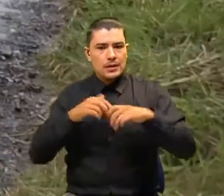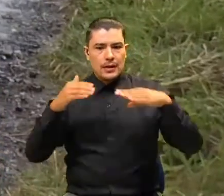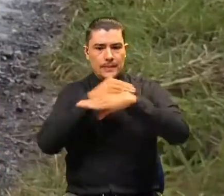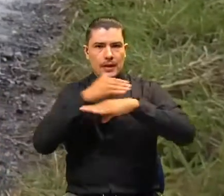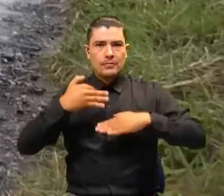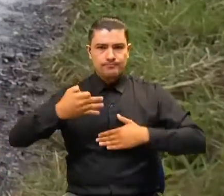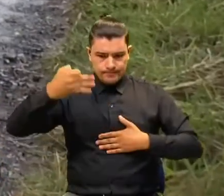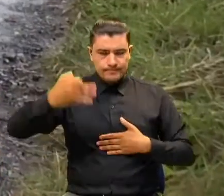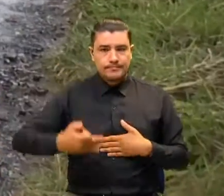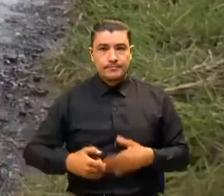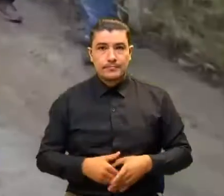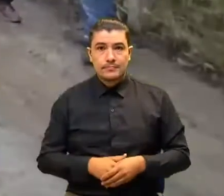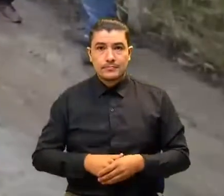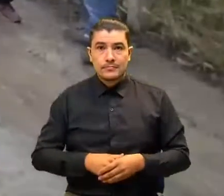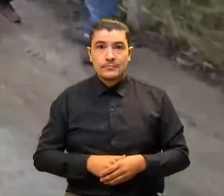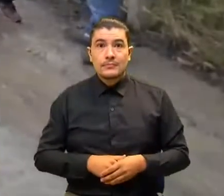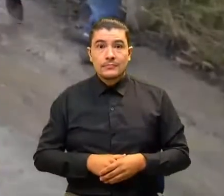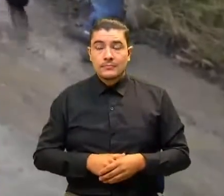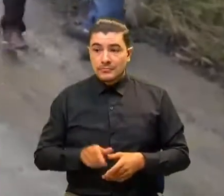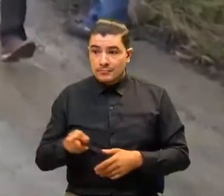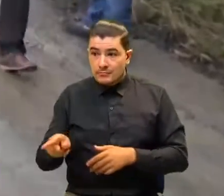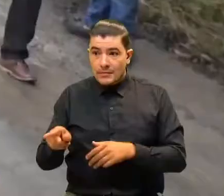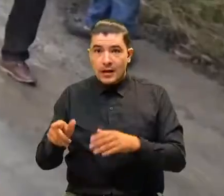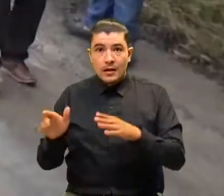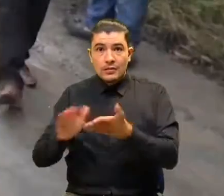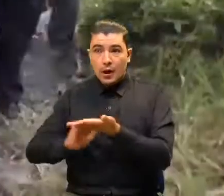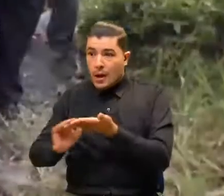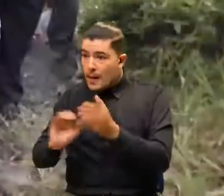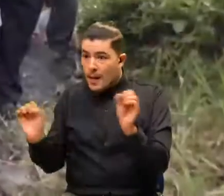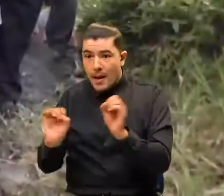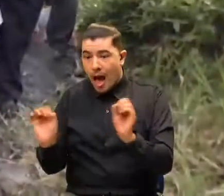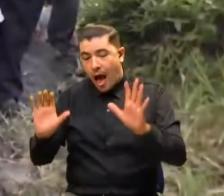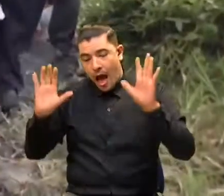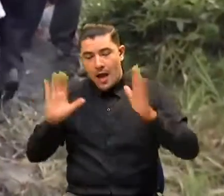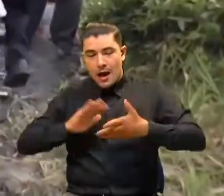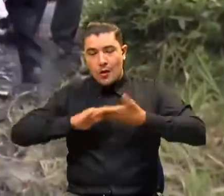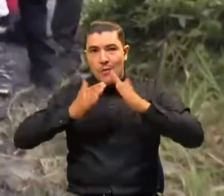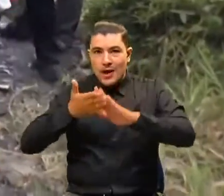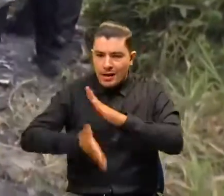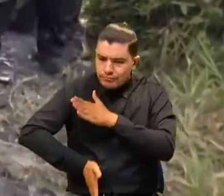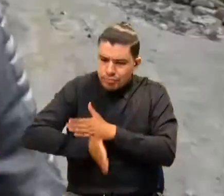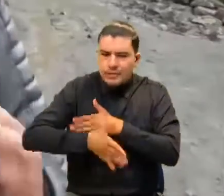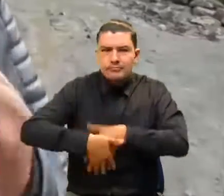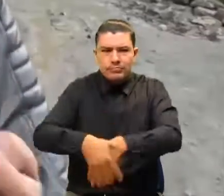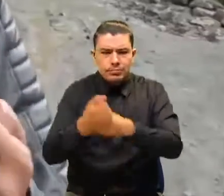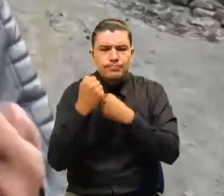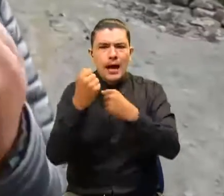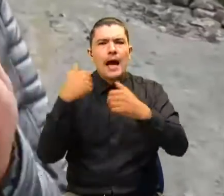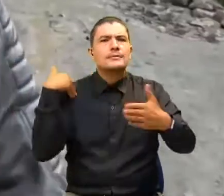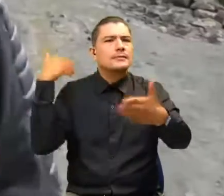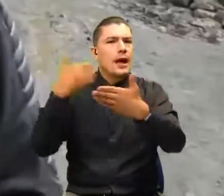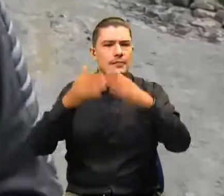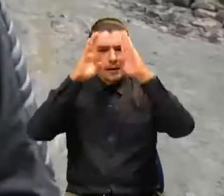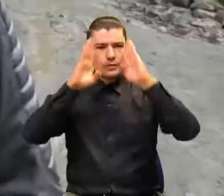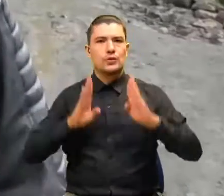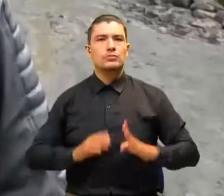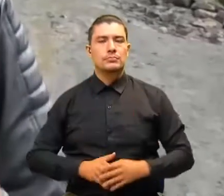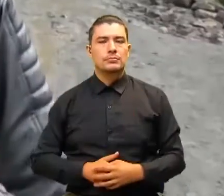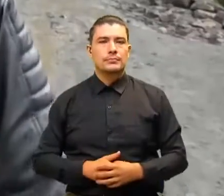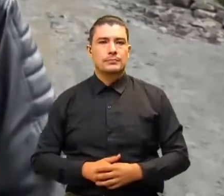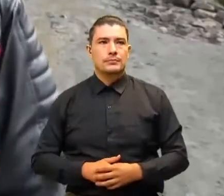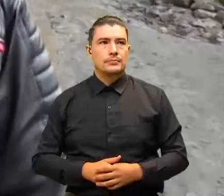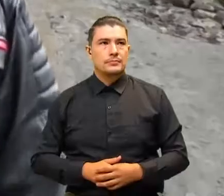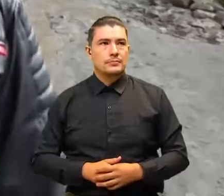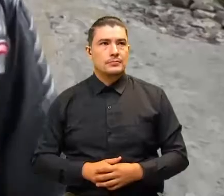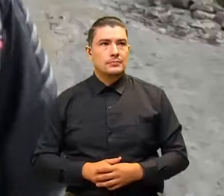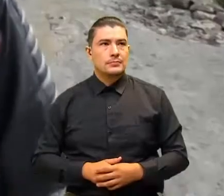digna de lo contrario continuarán con la protesta hasta que sean escuchados si es el caso no está va